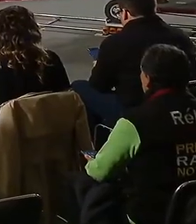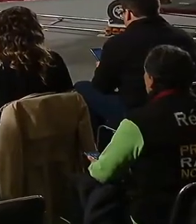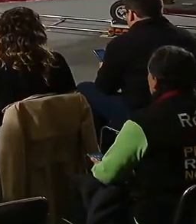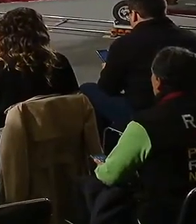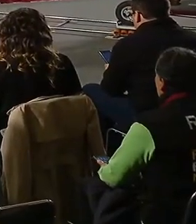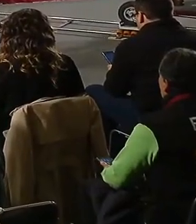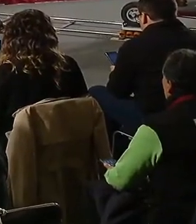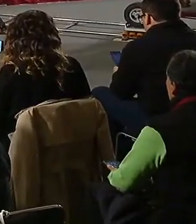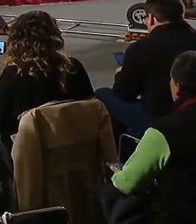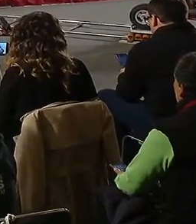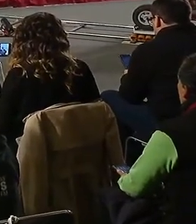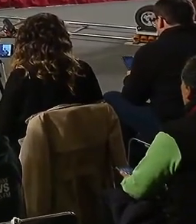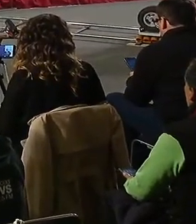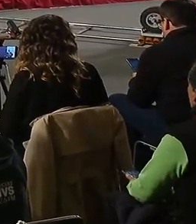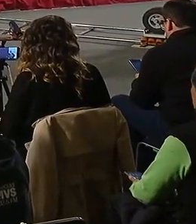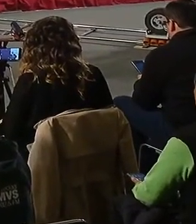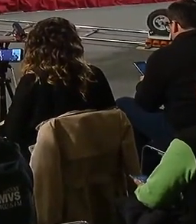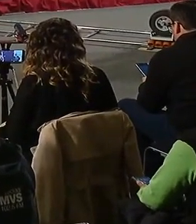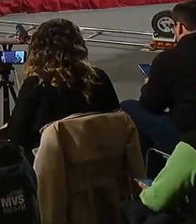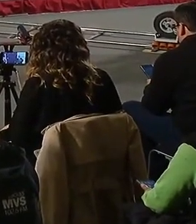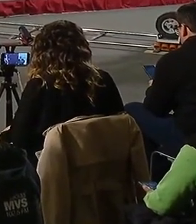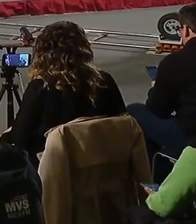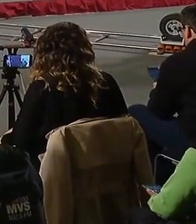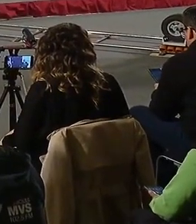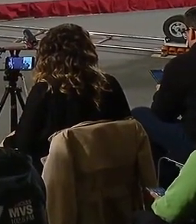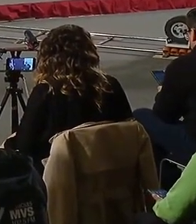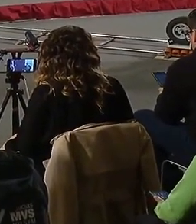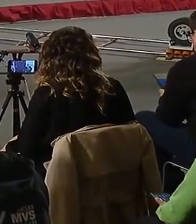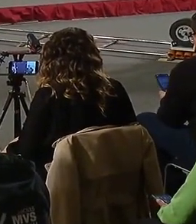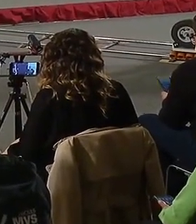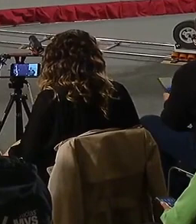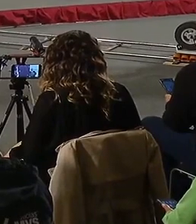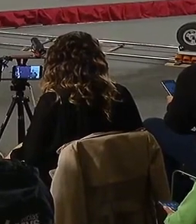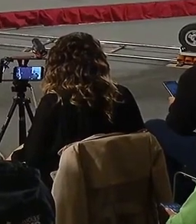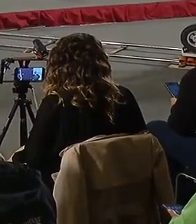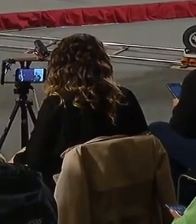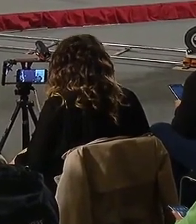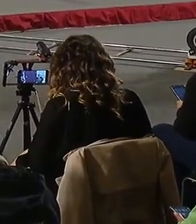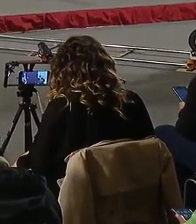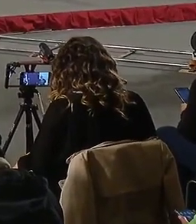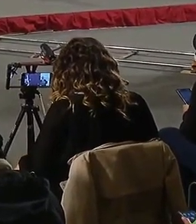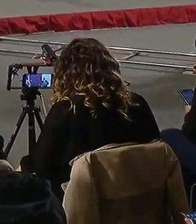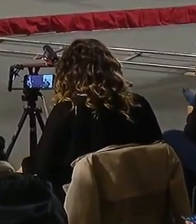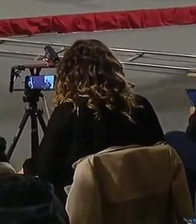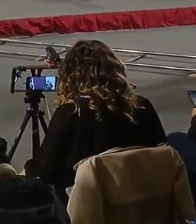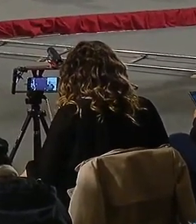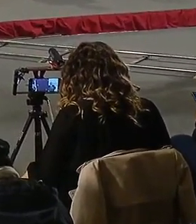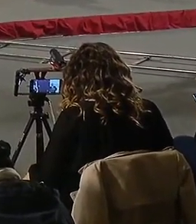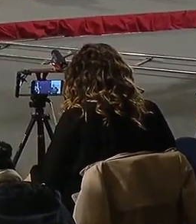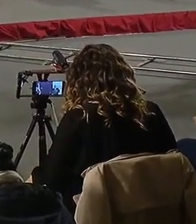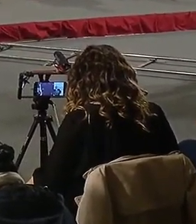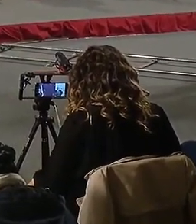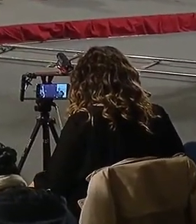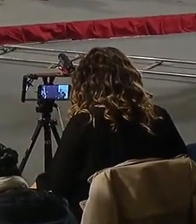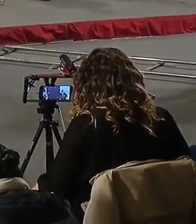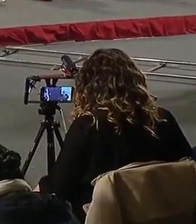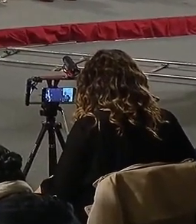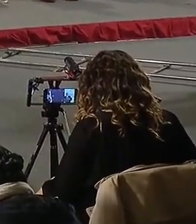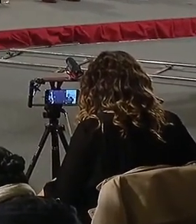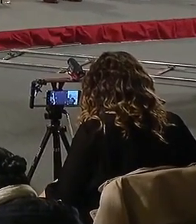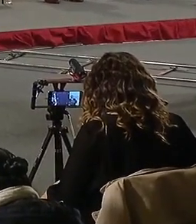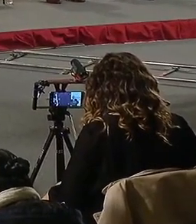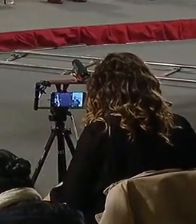ubicados en ese espacio, y la salida a través de otros medios, como serían en